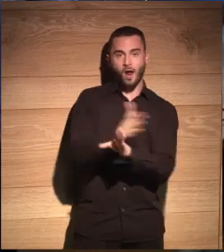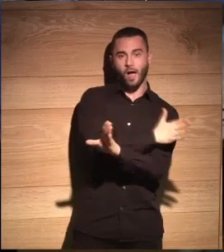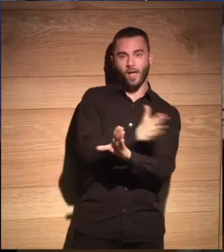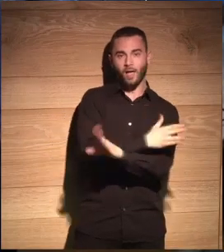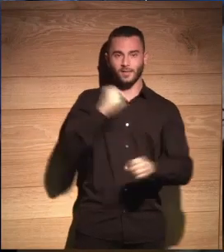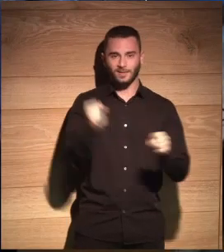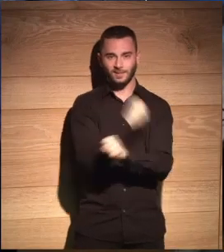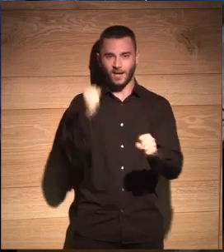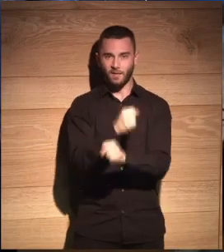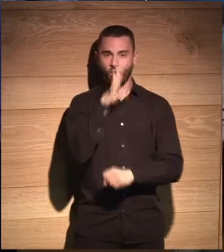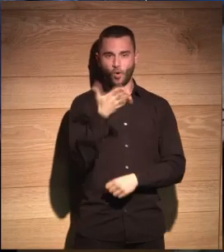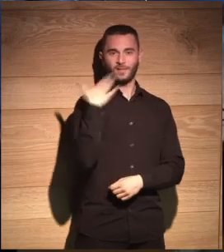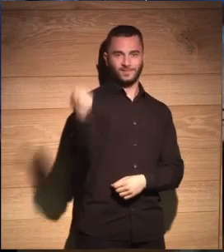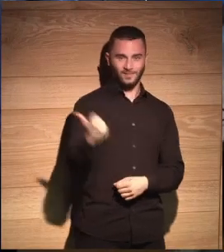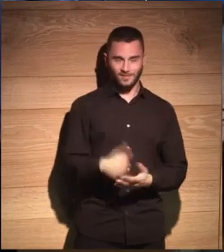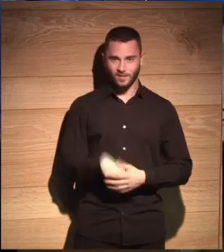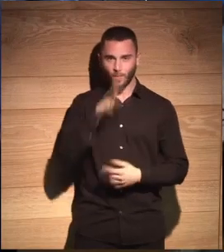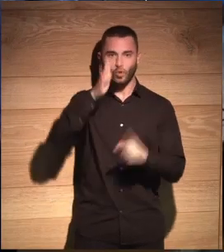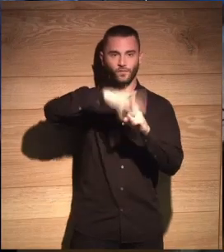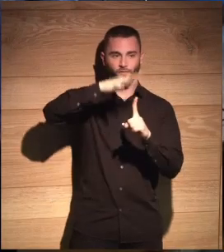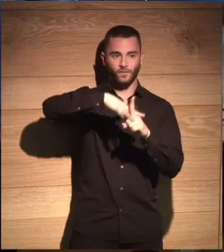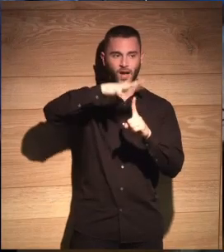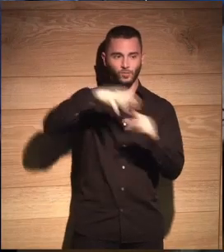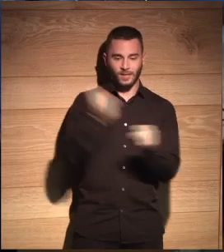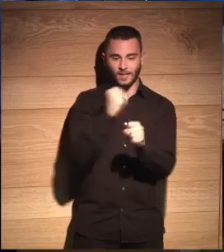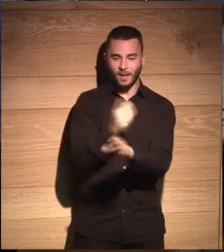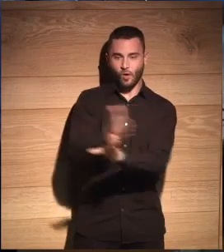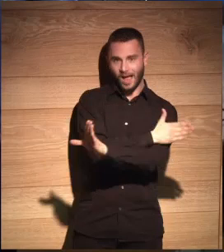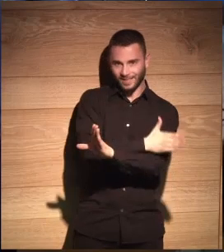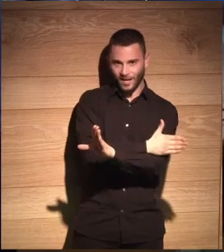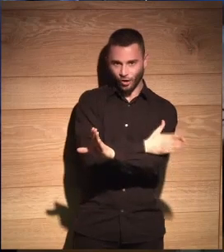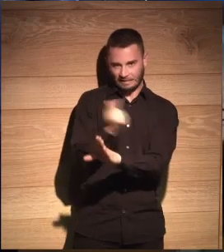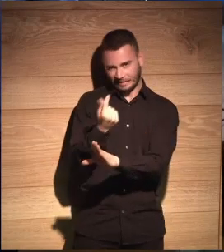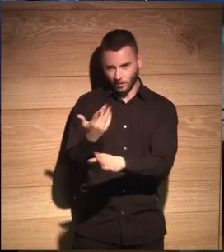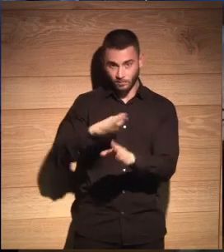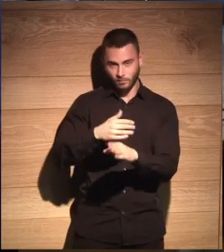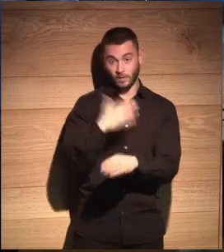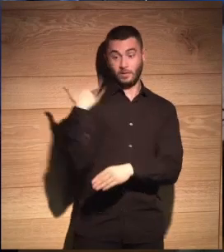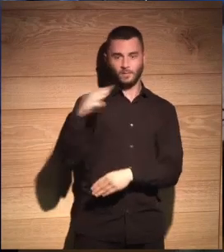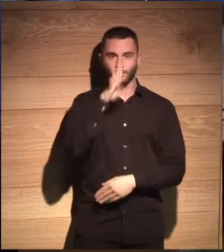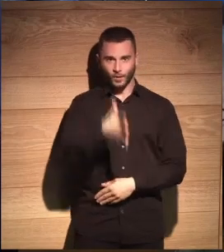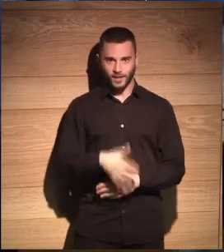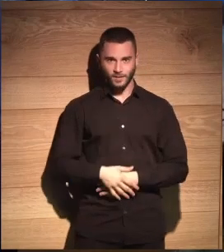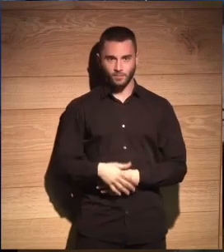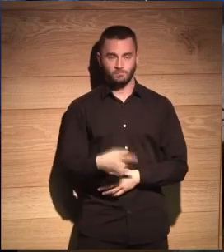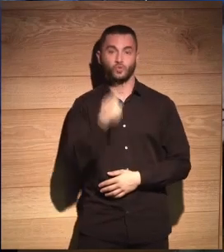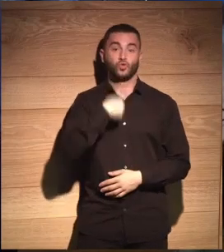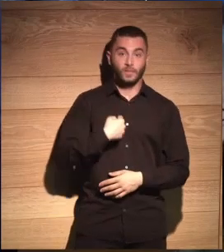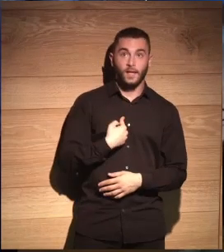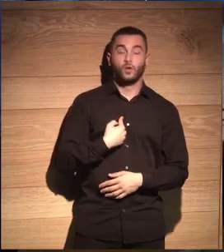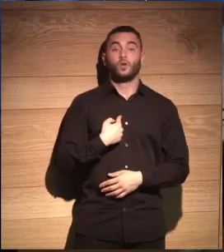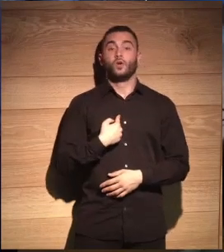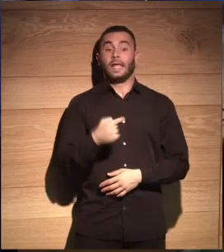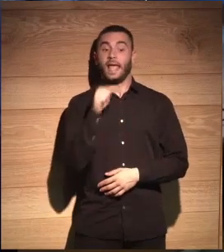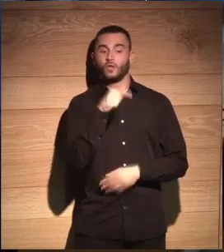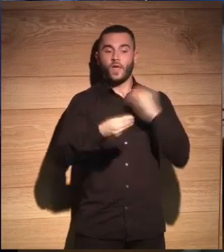anteriores. O sea, por la factura de nuestros trabajos anteriores, ¿no? Digamos que nos dijeron, nos gusta mucho cómo